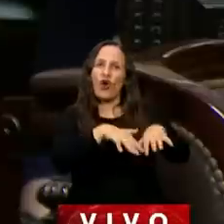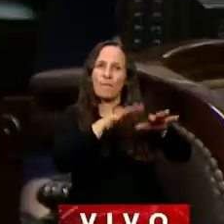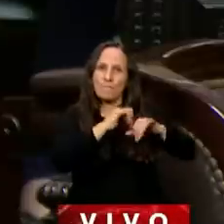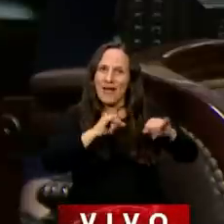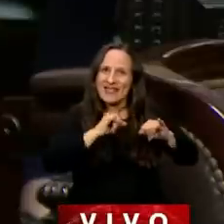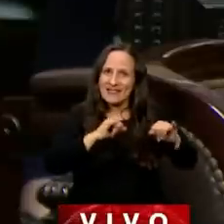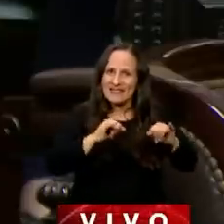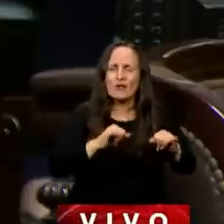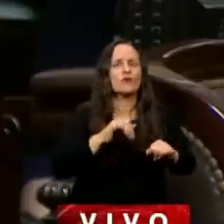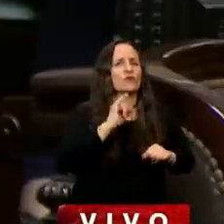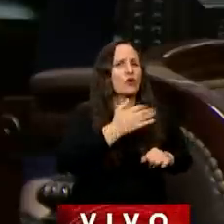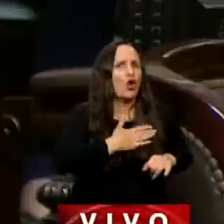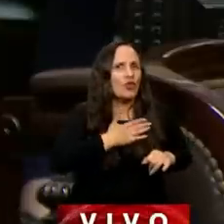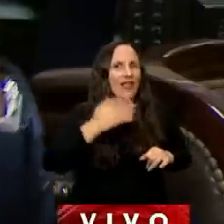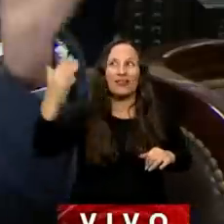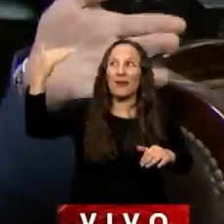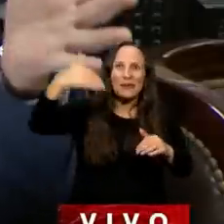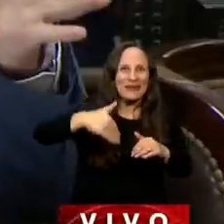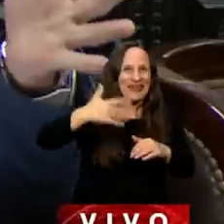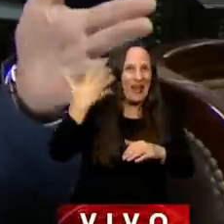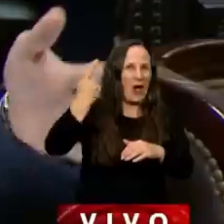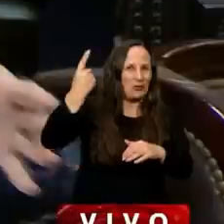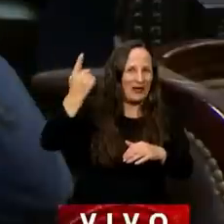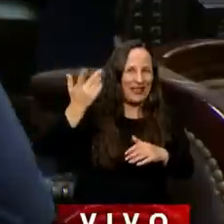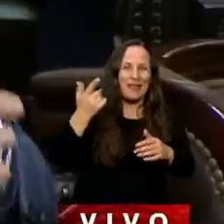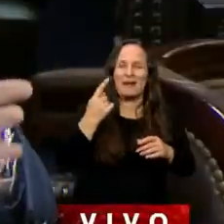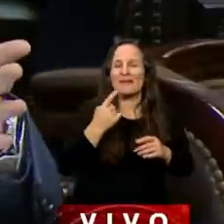las autoridades acompañándonos, porque se mencionó en